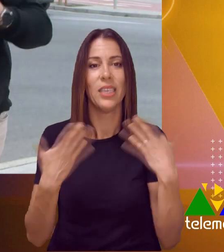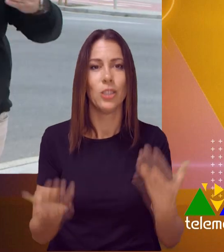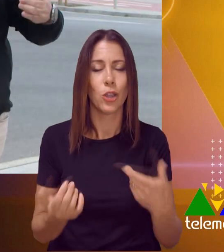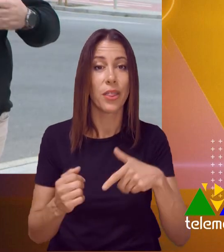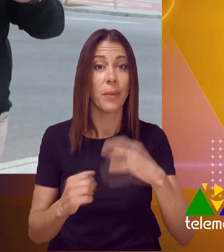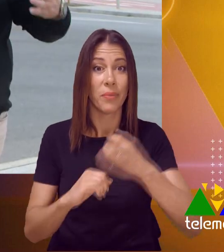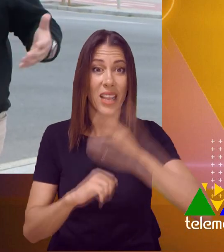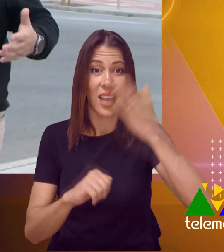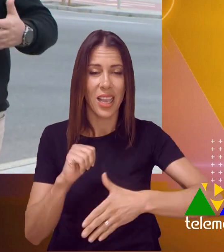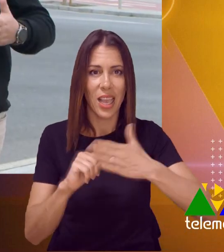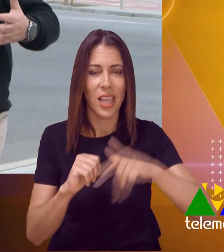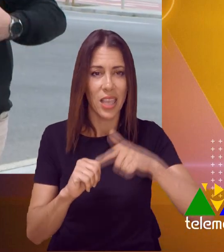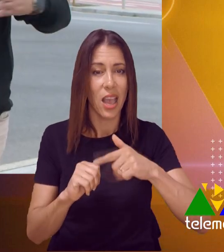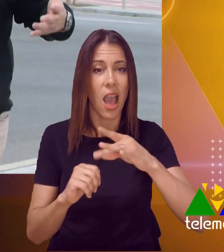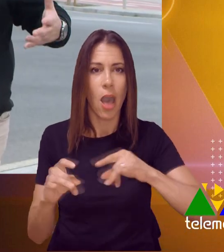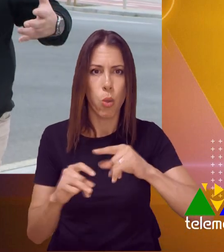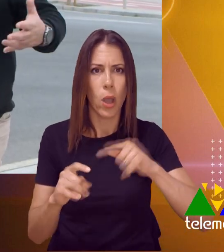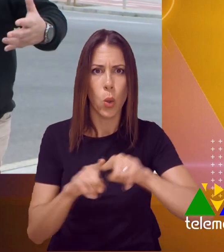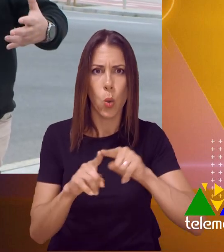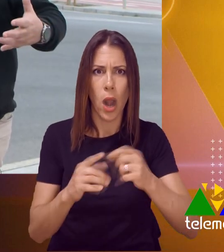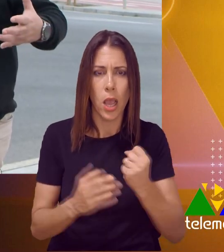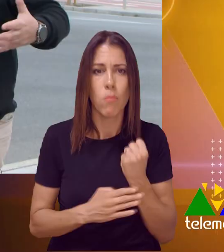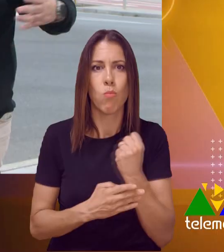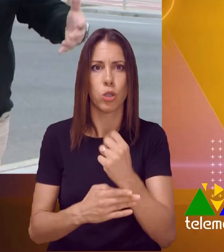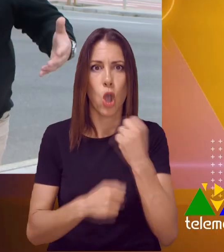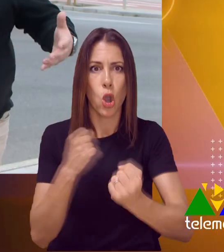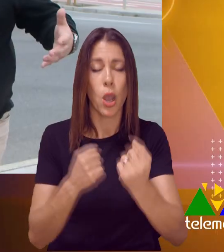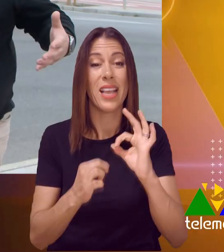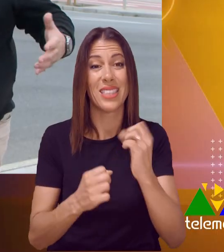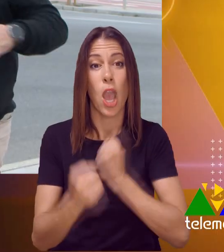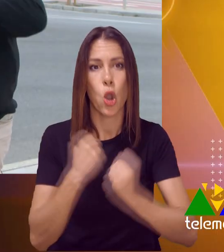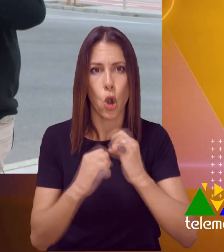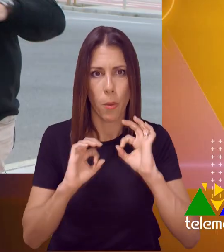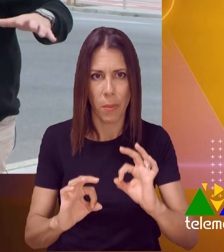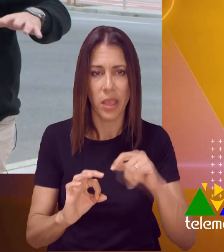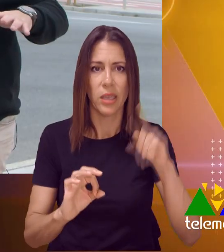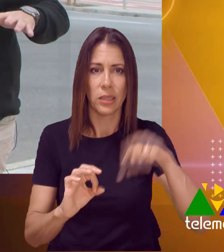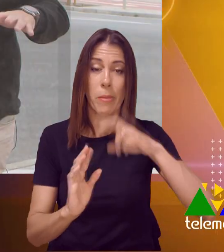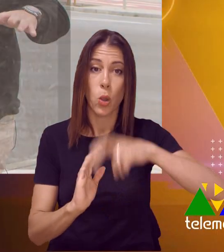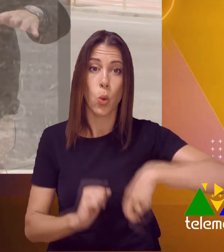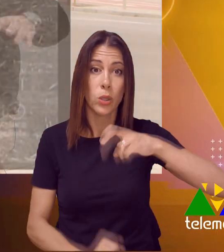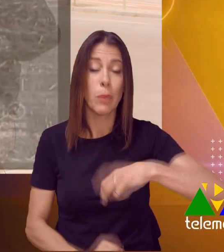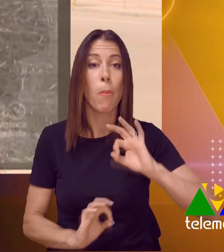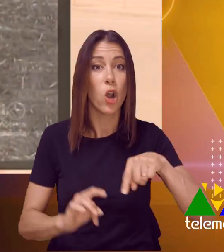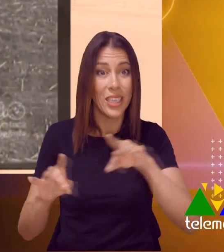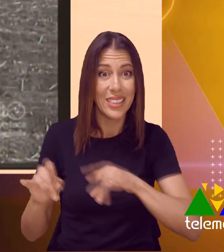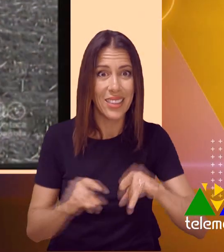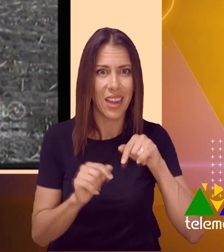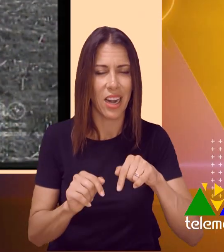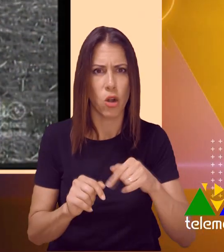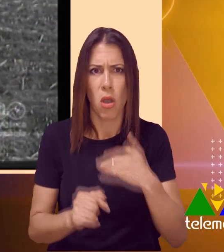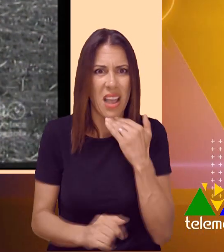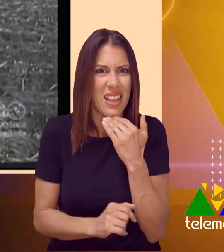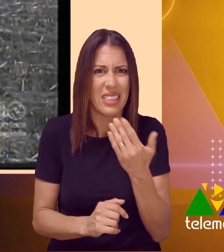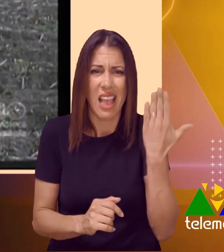caña de azúcar es el impulsor en ese siglo XIX, lógicamente, de nuestra economía, de nuestro cultivo. Estamos hablando de que esto era un terreno pues